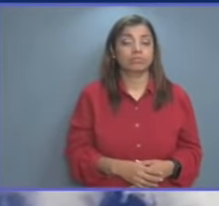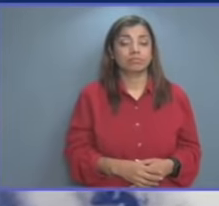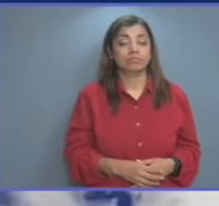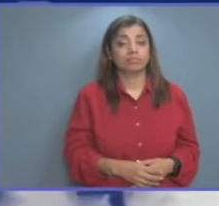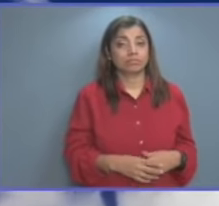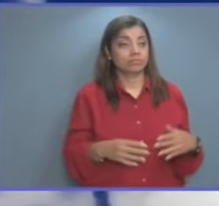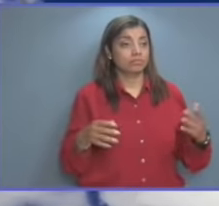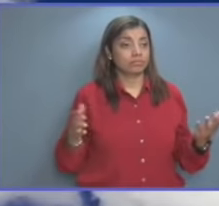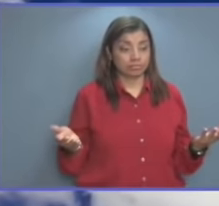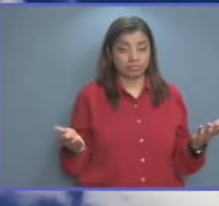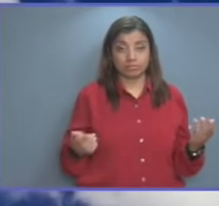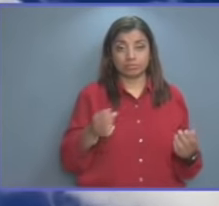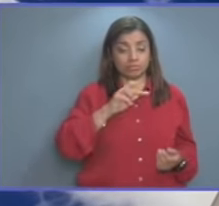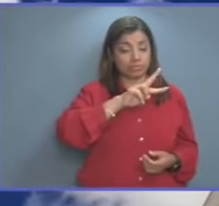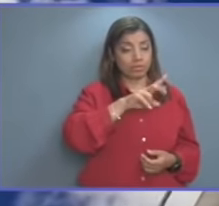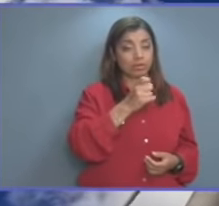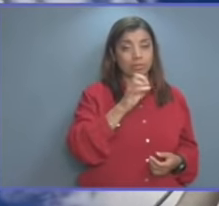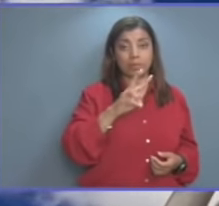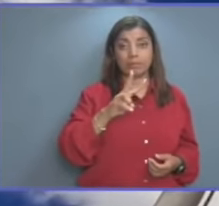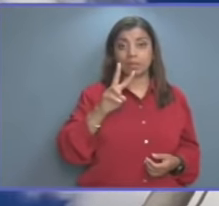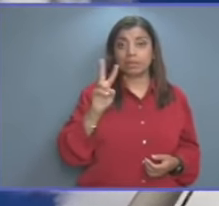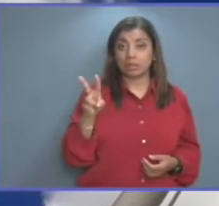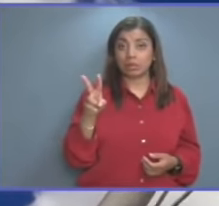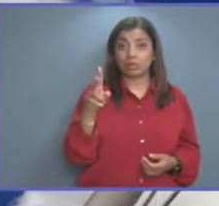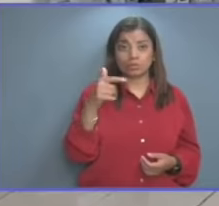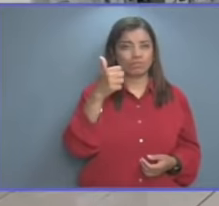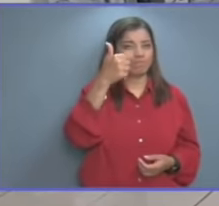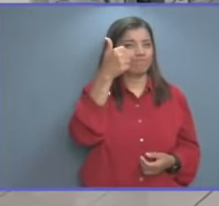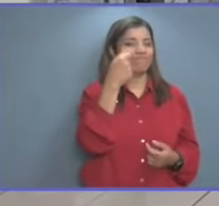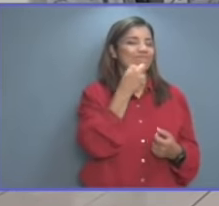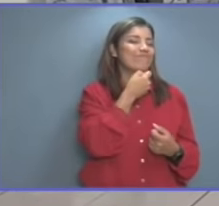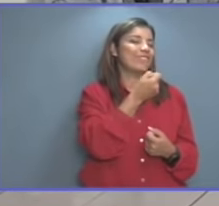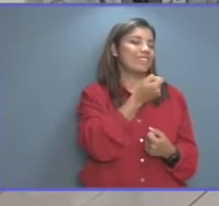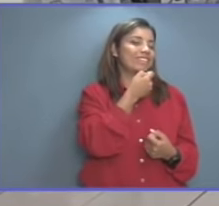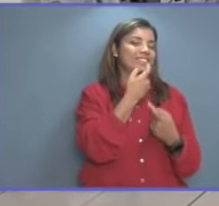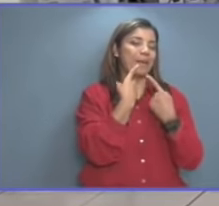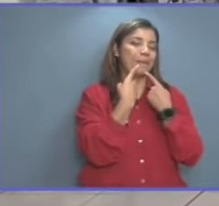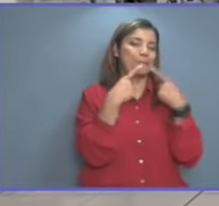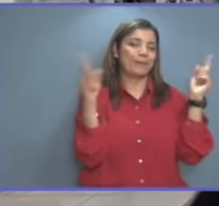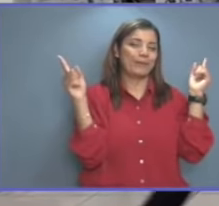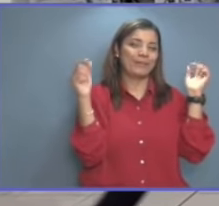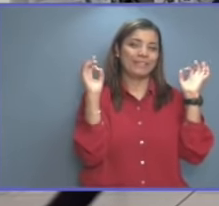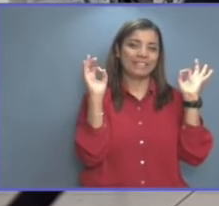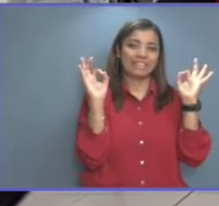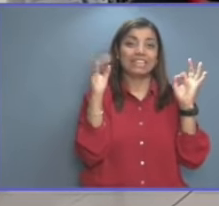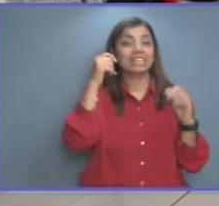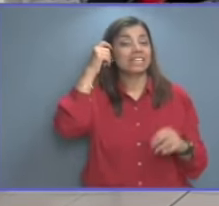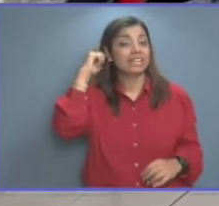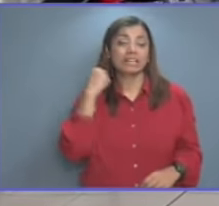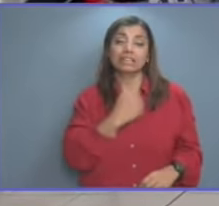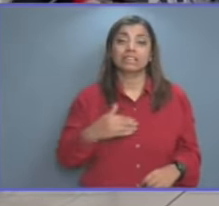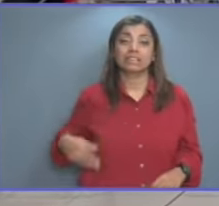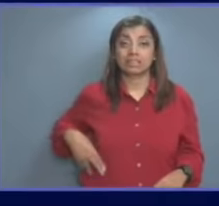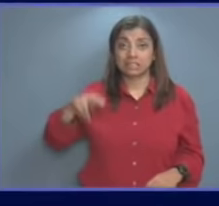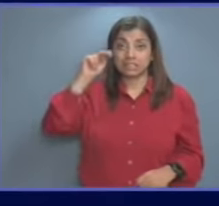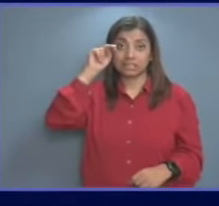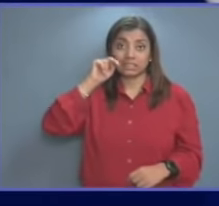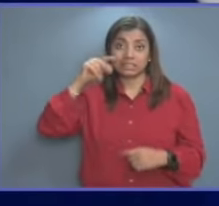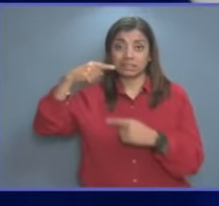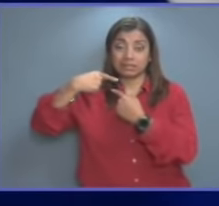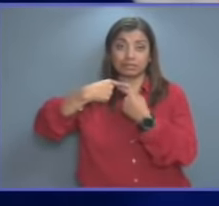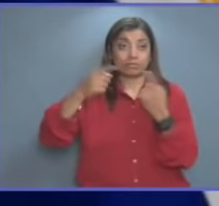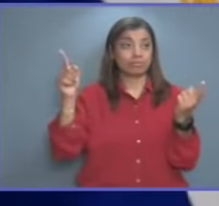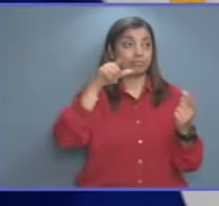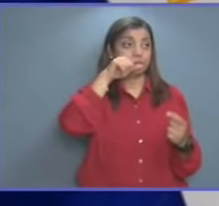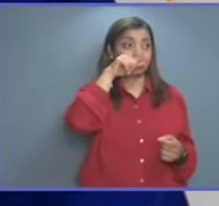el año 2022 arrancó con una muy buena noticia anunciada por el presidente y la republicana bukele a través de su cuenta